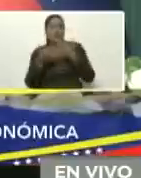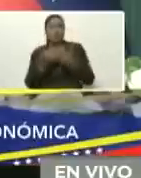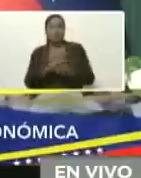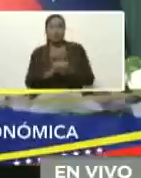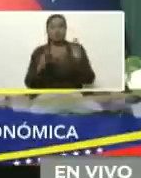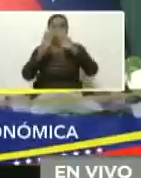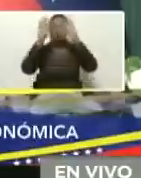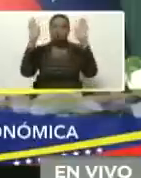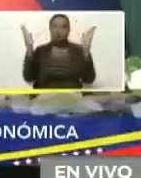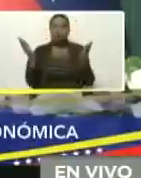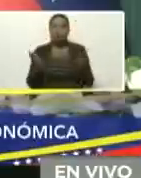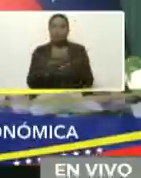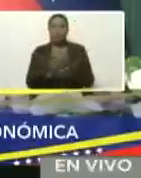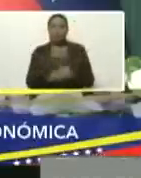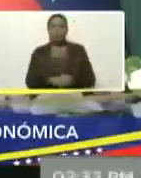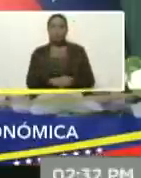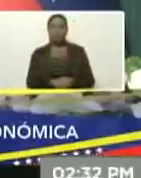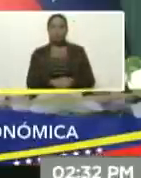escala global.